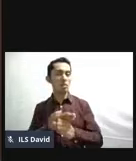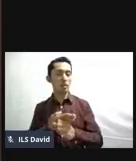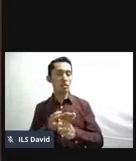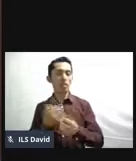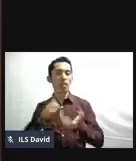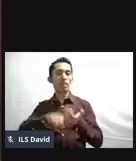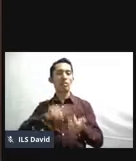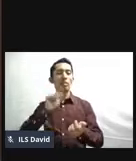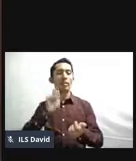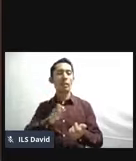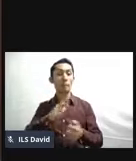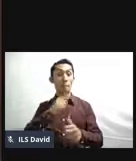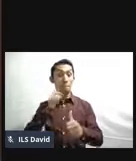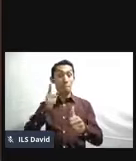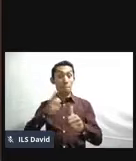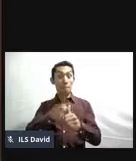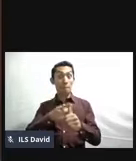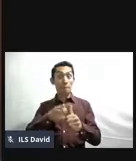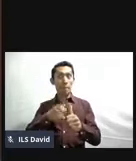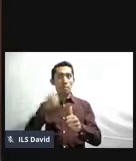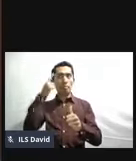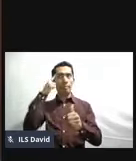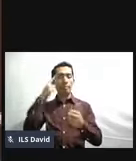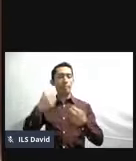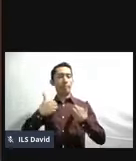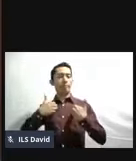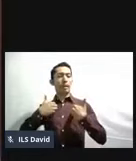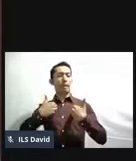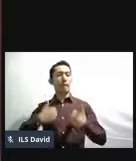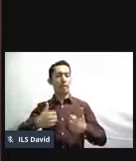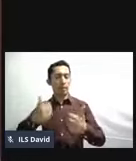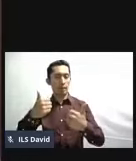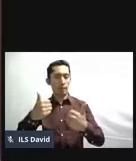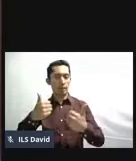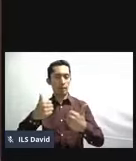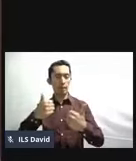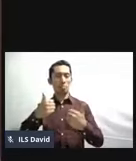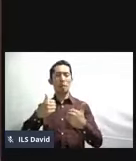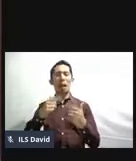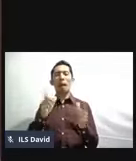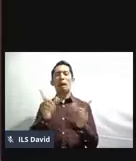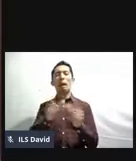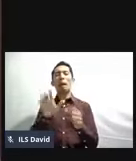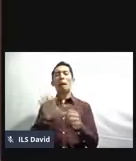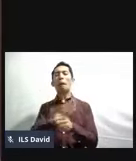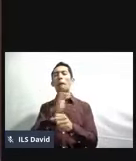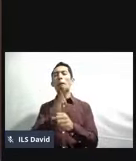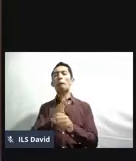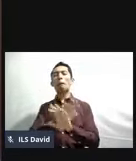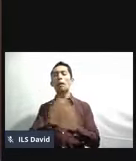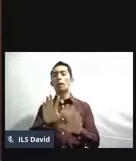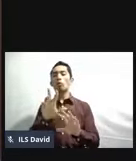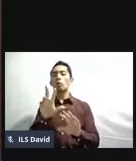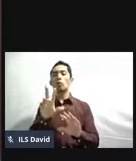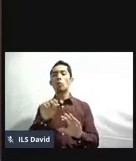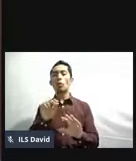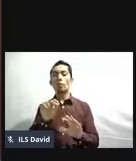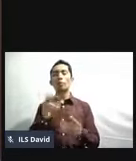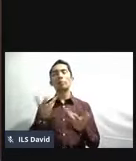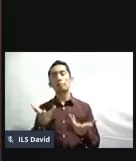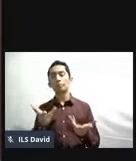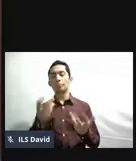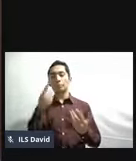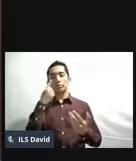de más allá, vamos a entenderla más allá del simple hecho de ejecutar